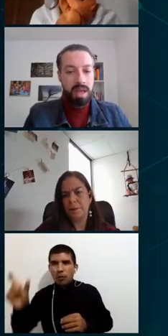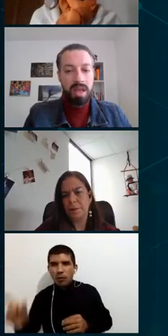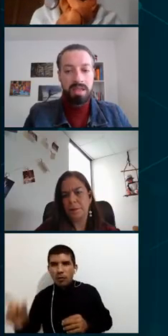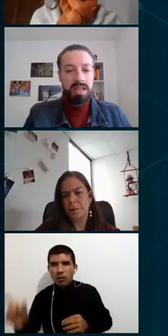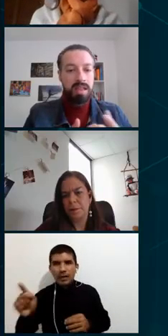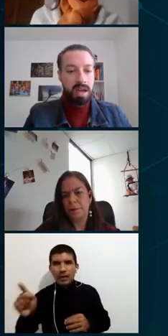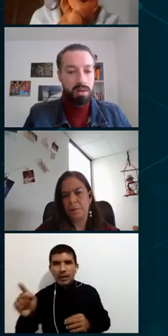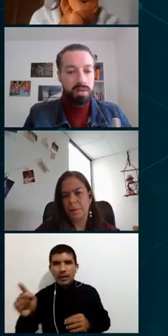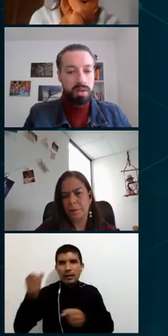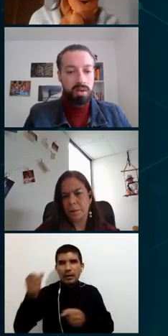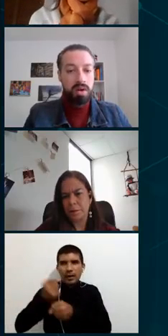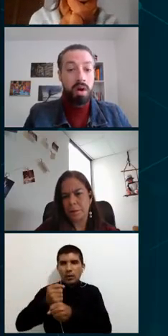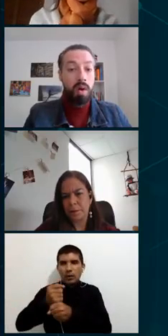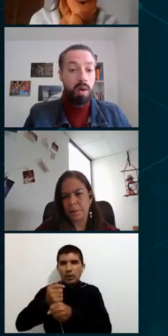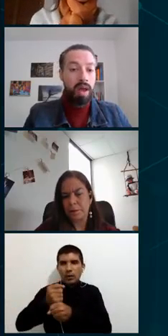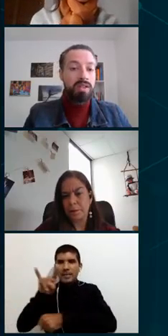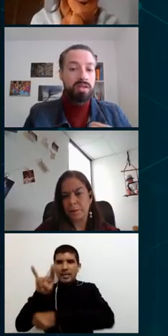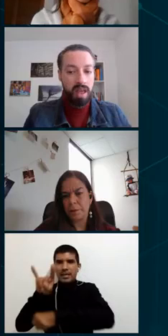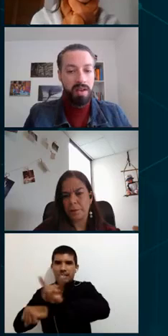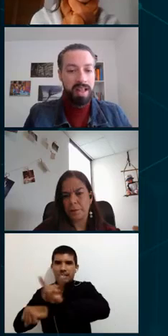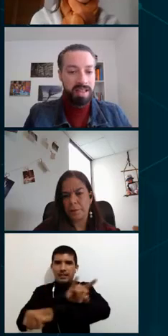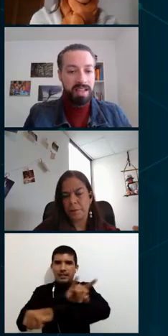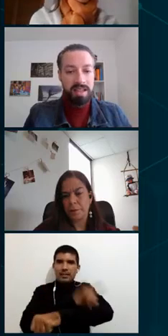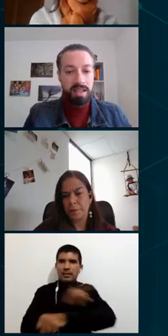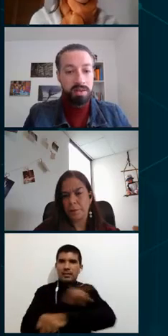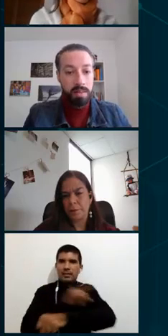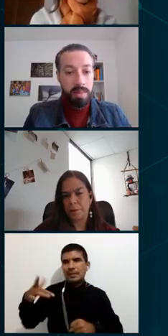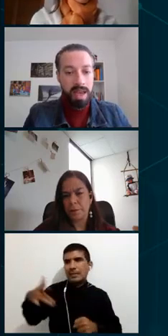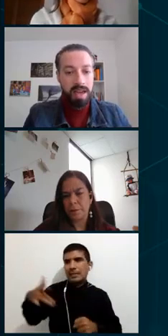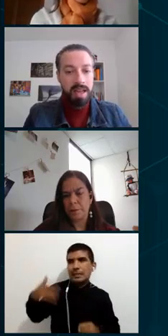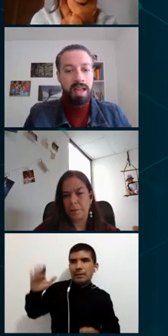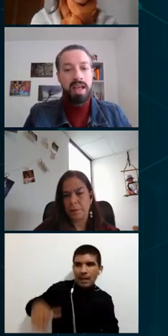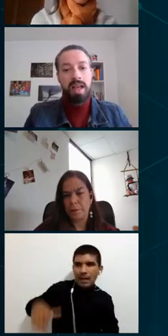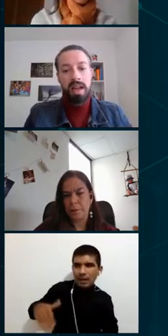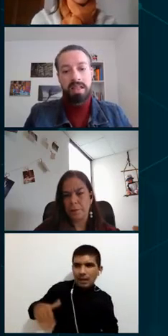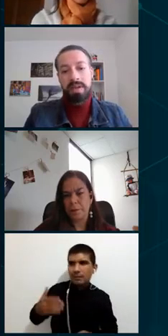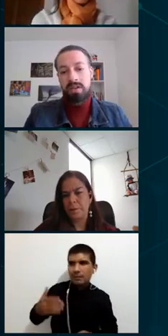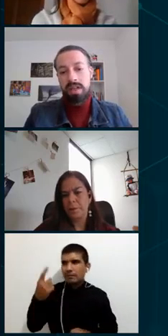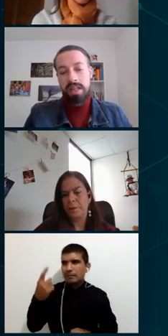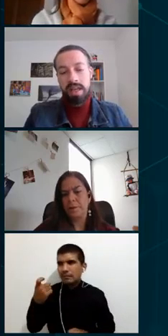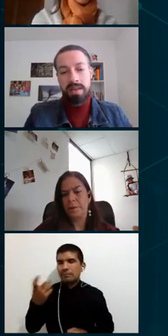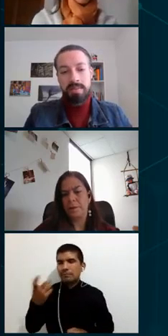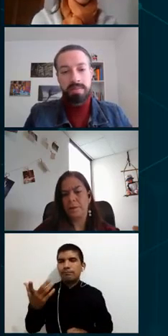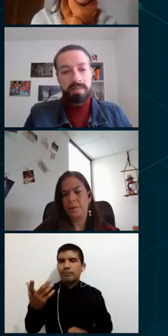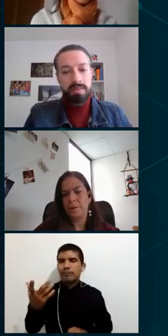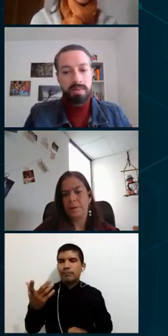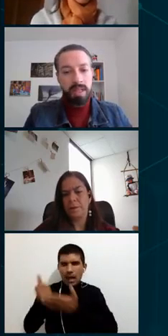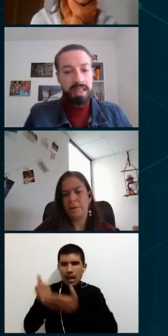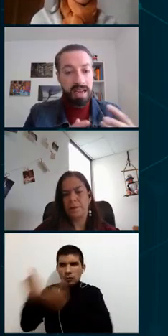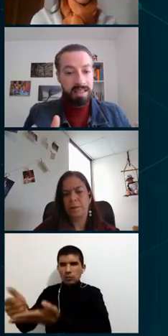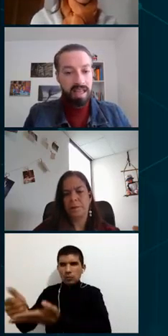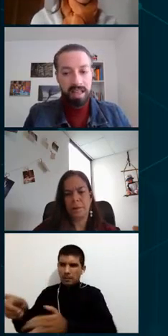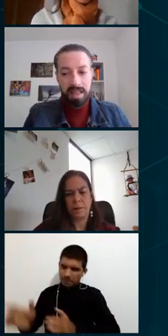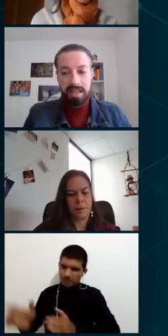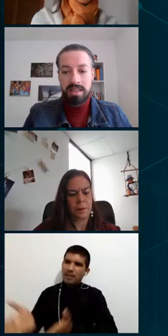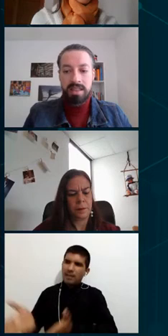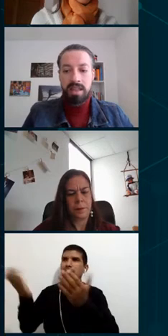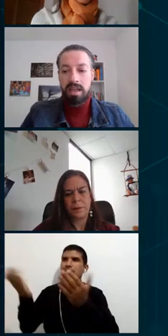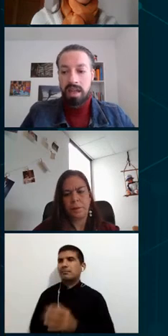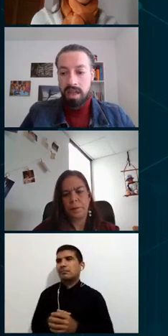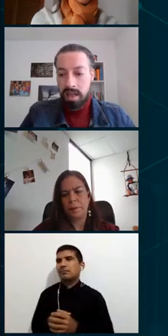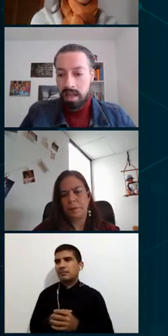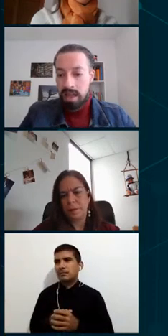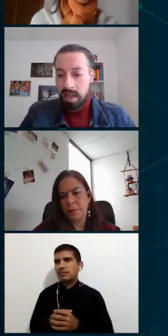se sientan bien, se sientan a gusto, o ellos qué deberían de estar haciendo también, las personas de las